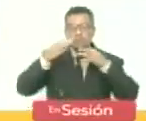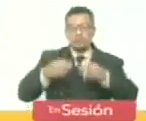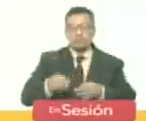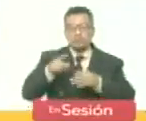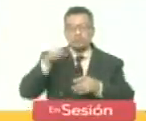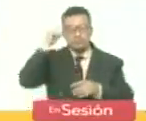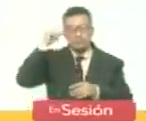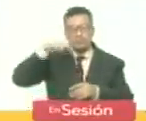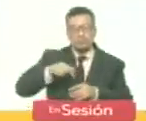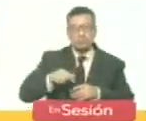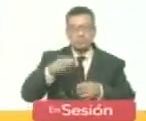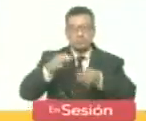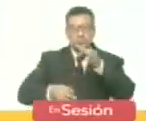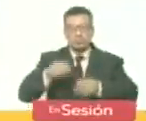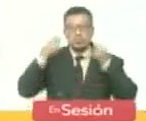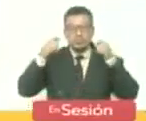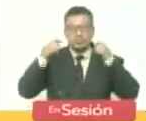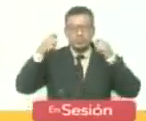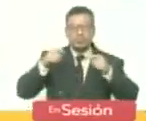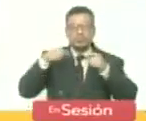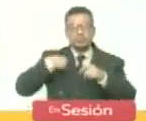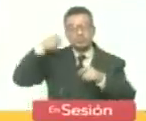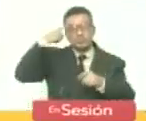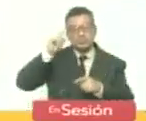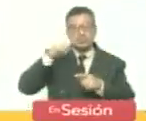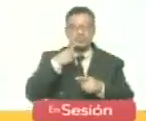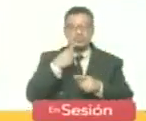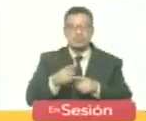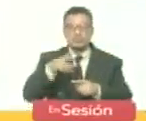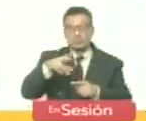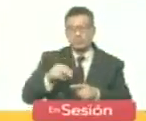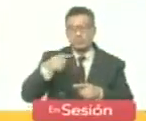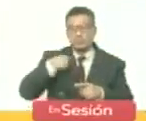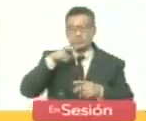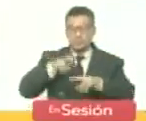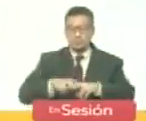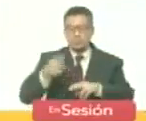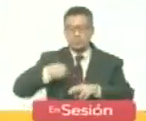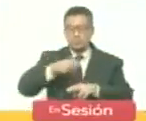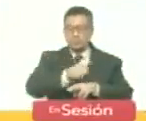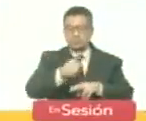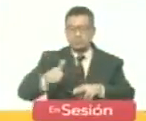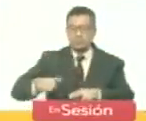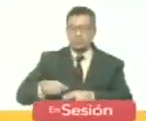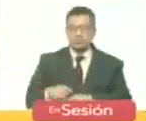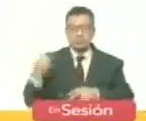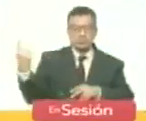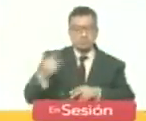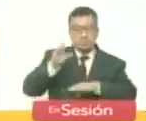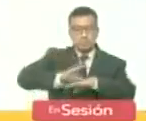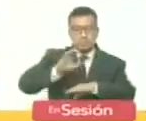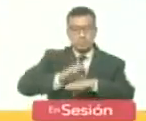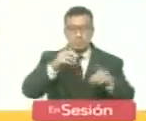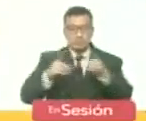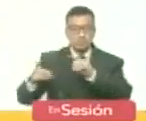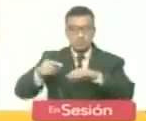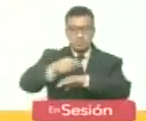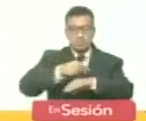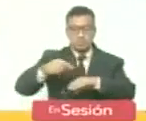hoy un justo reclamo para pretensiones inconfesables. No, que nos sentemos nosotros acá, que los traigamos al centro del debate político